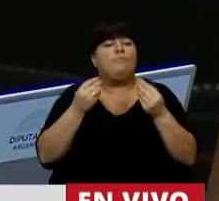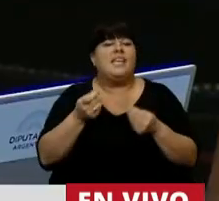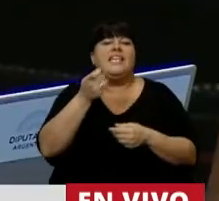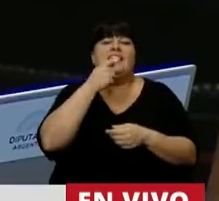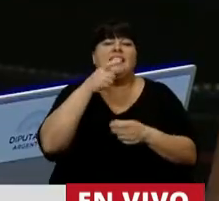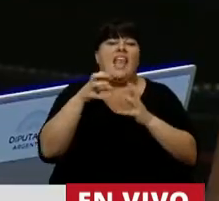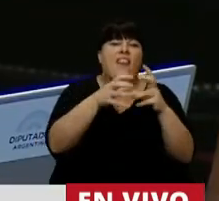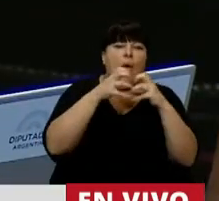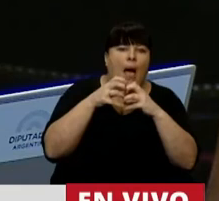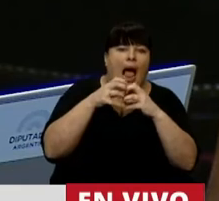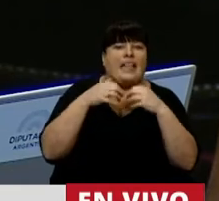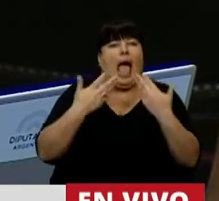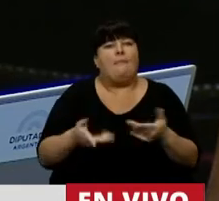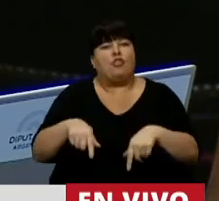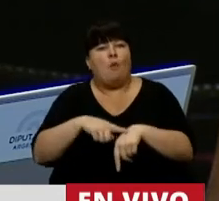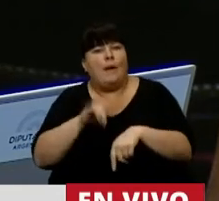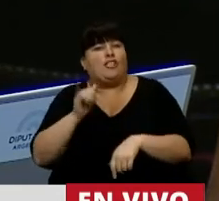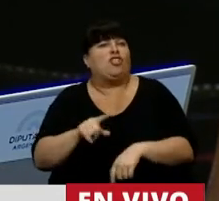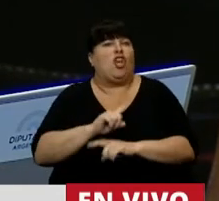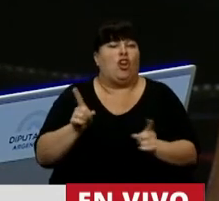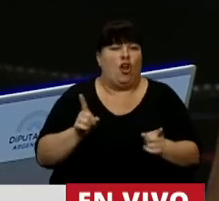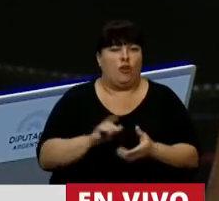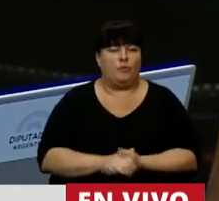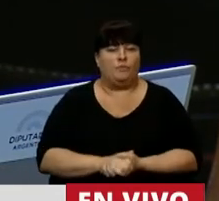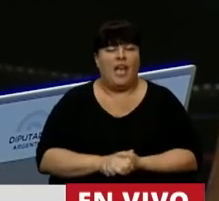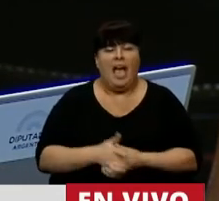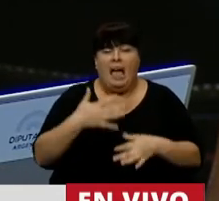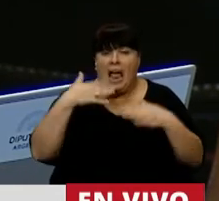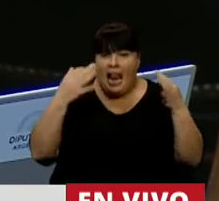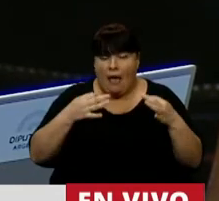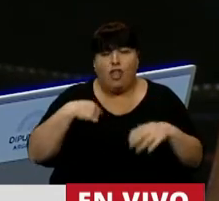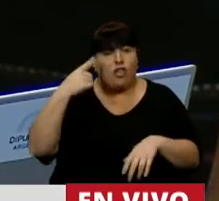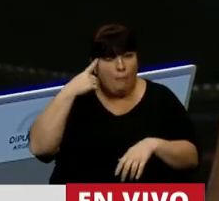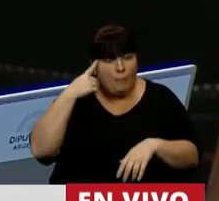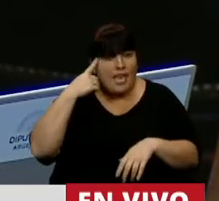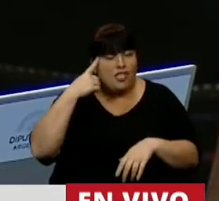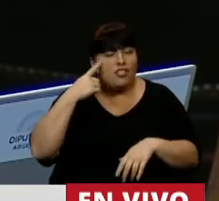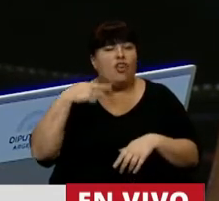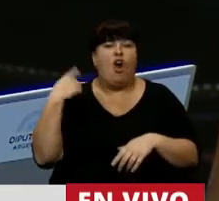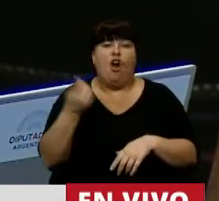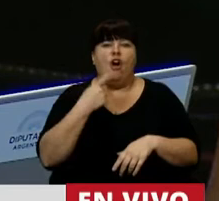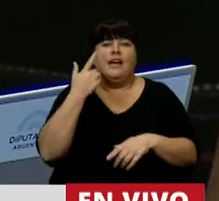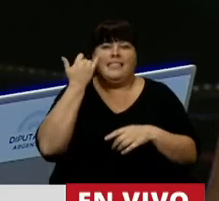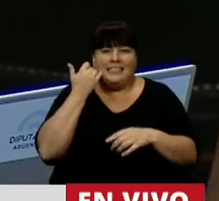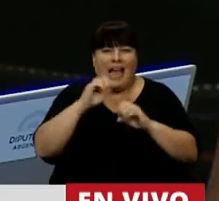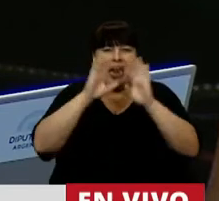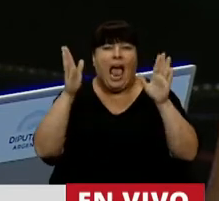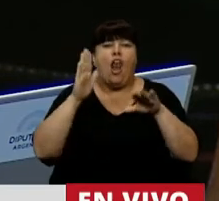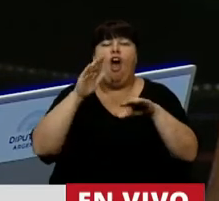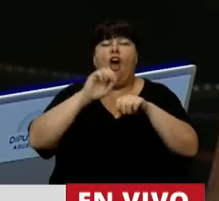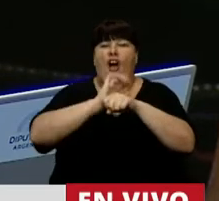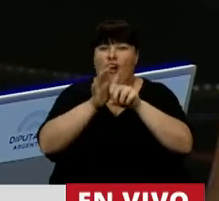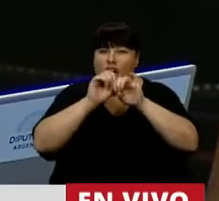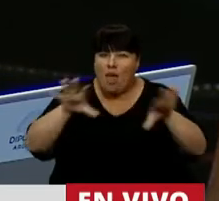si este debate es oportuno o no. Y la verdad, creo que si hay algo que nos dejó en claro la